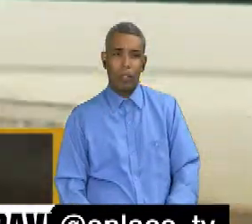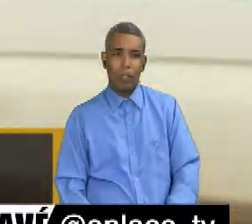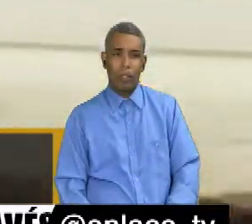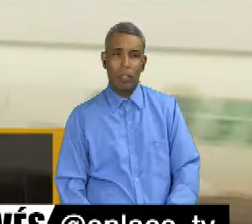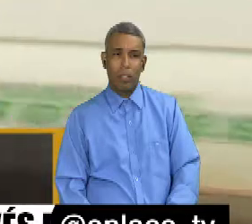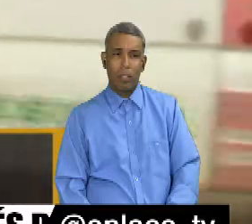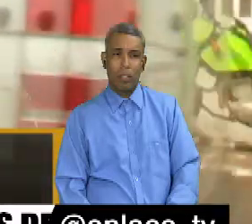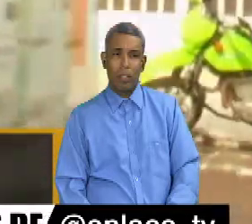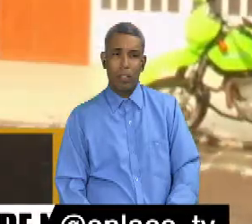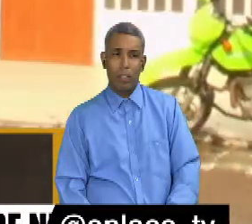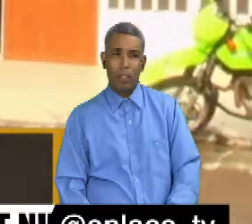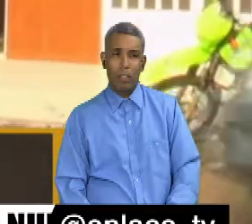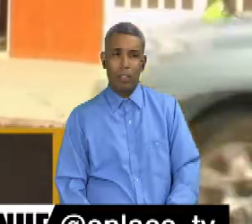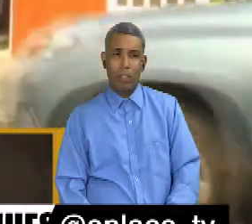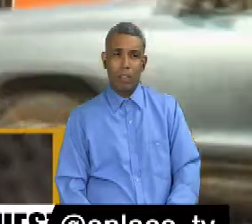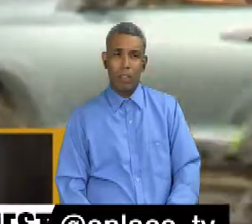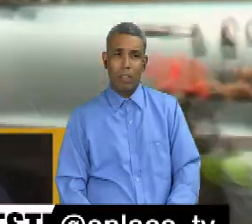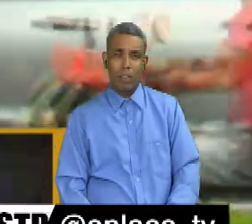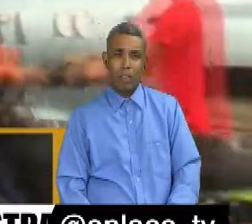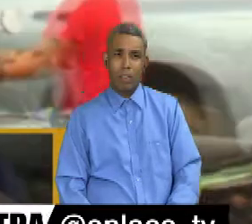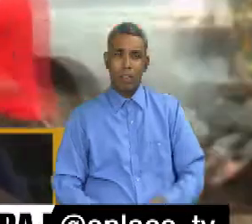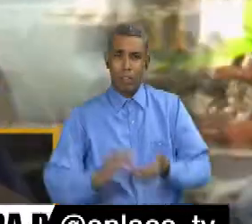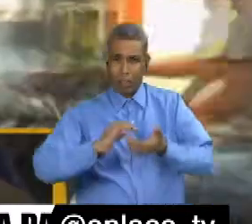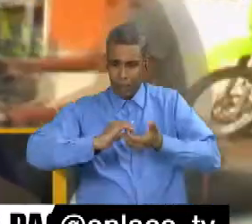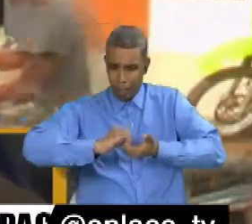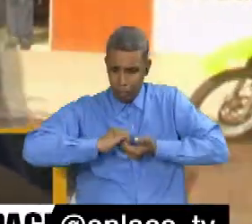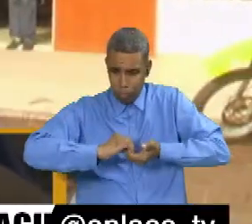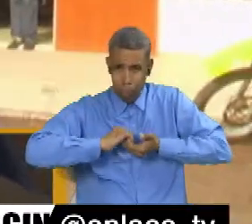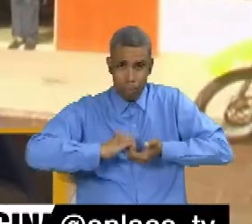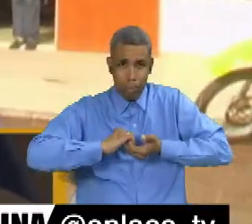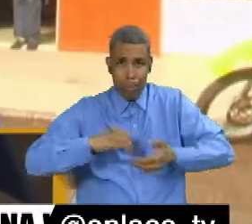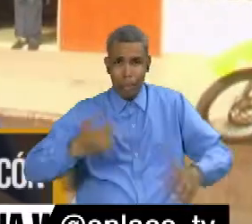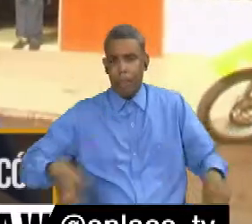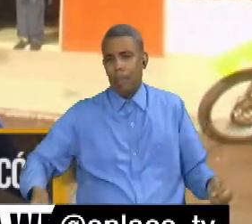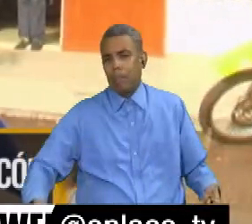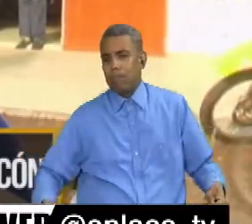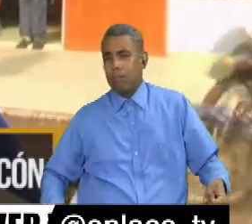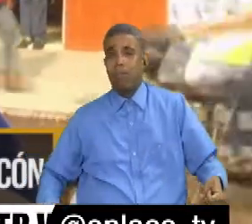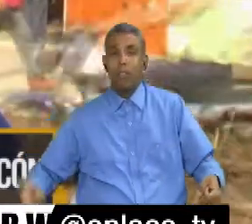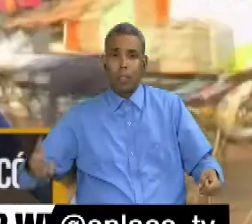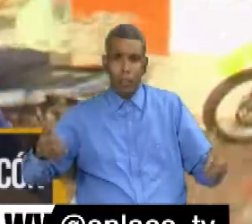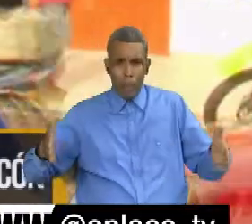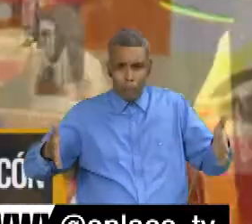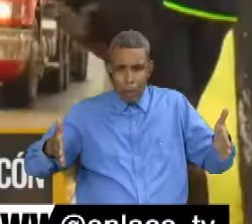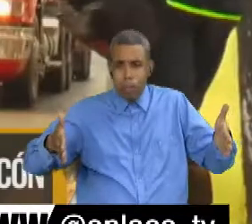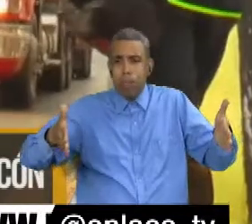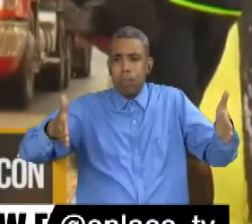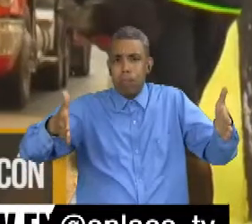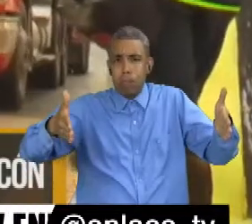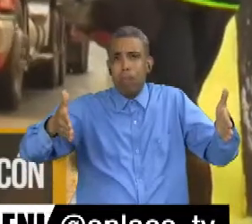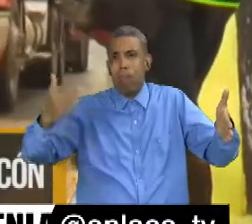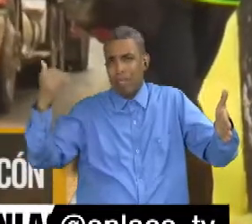los vehículos de carga, que no está intransitable, esa vía está deteriorada, no podemos transitar por allá,